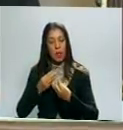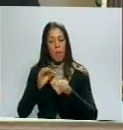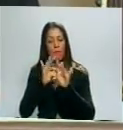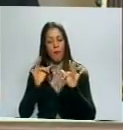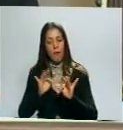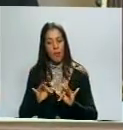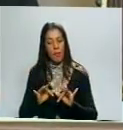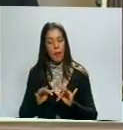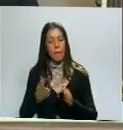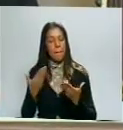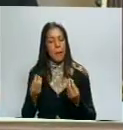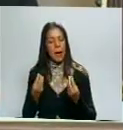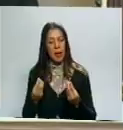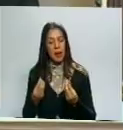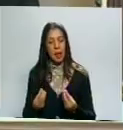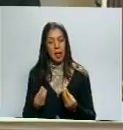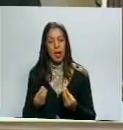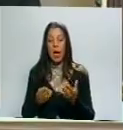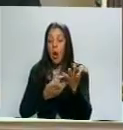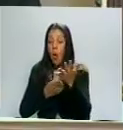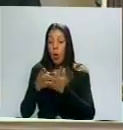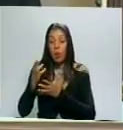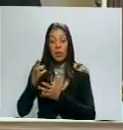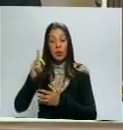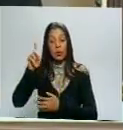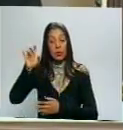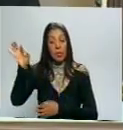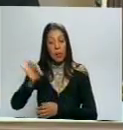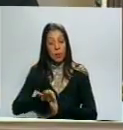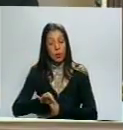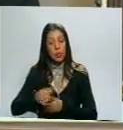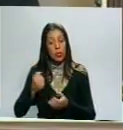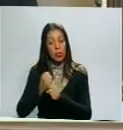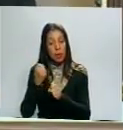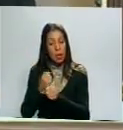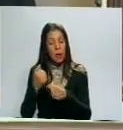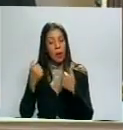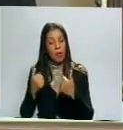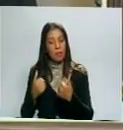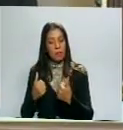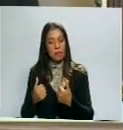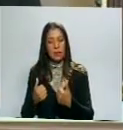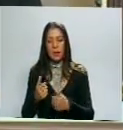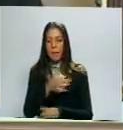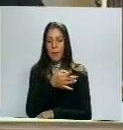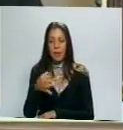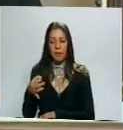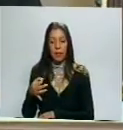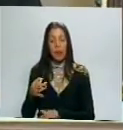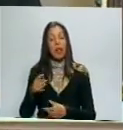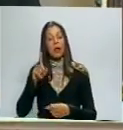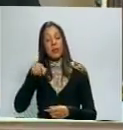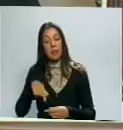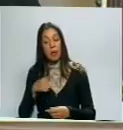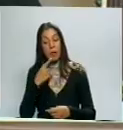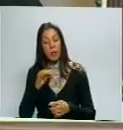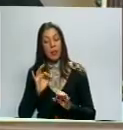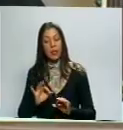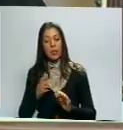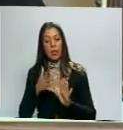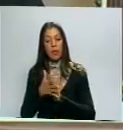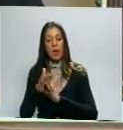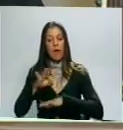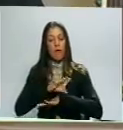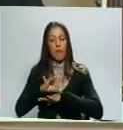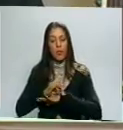los fines de garantizar que sean transparentes, eficaces, eficientes y efectivos. Asimismo, podrán ejercer funciones